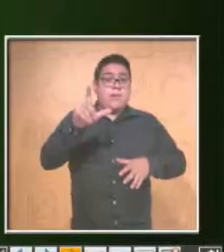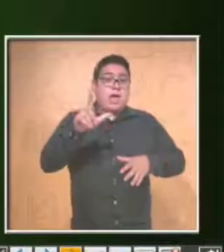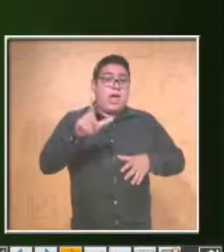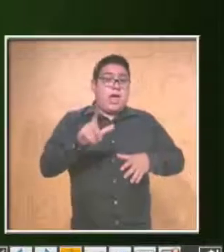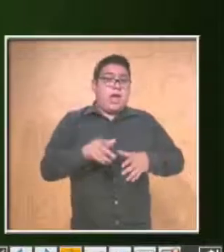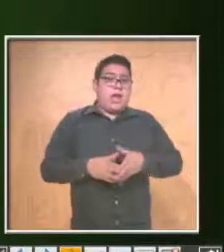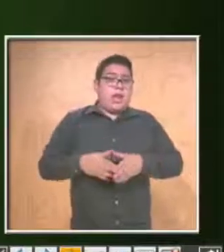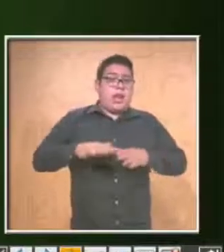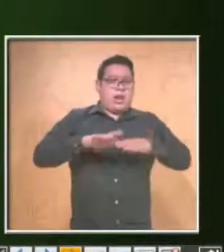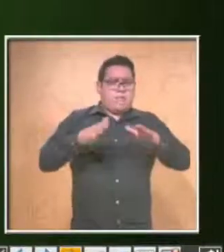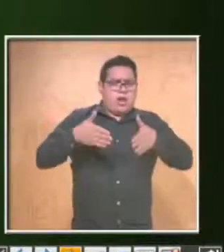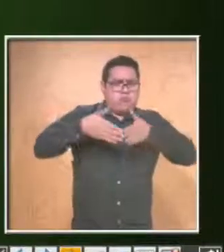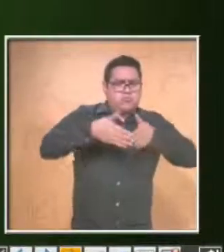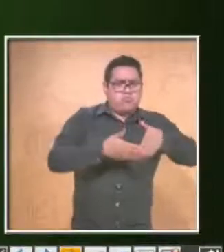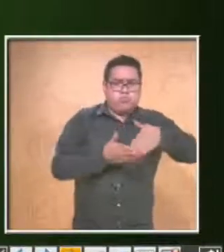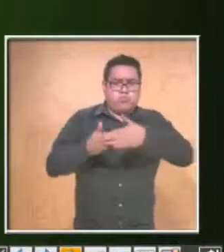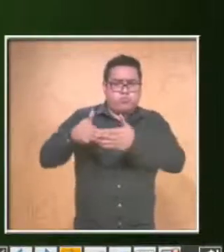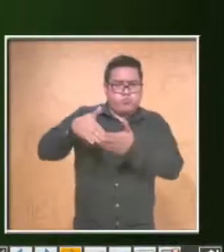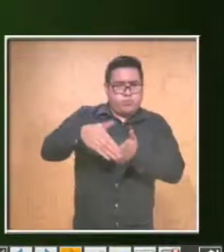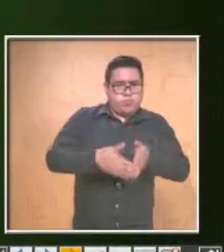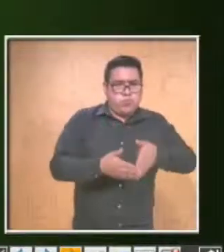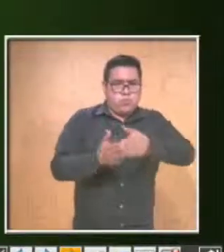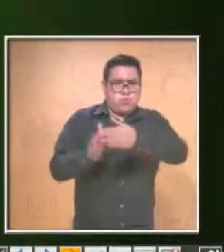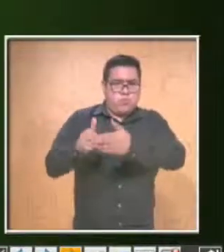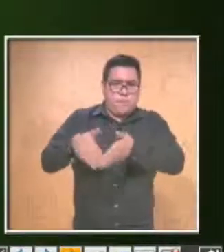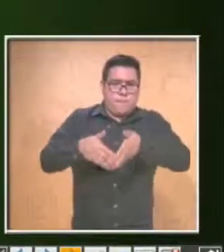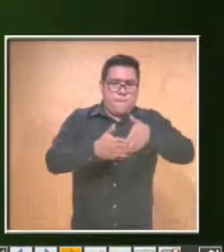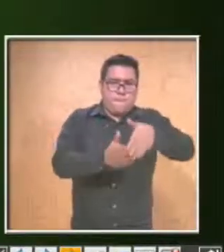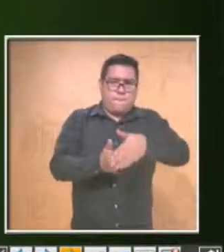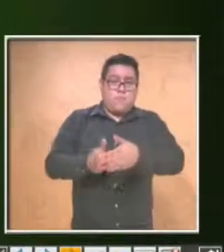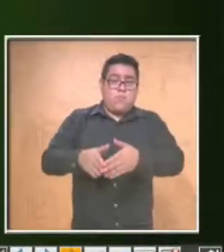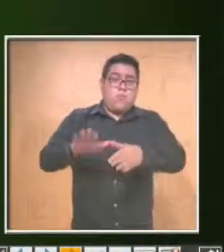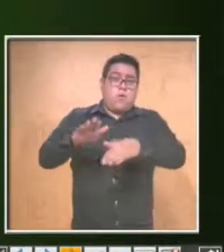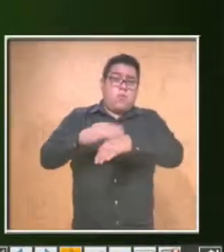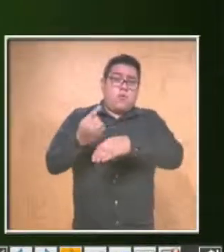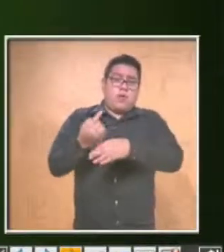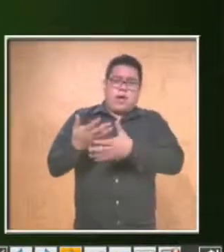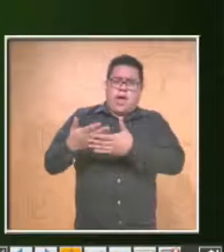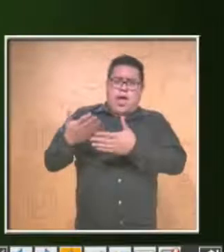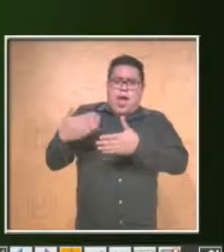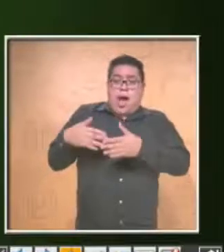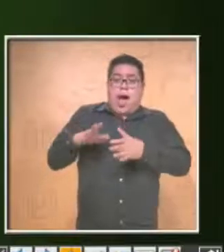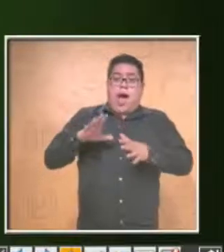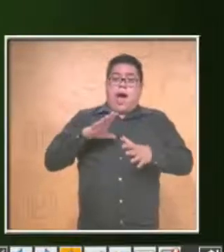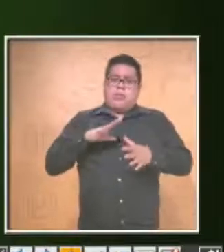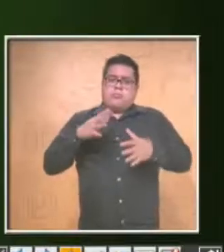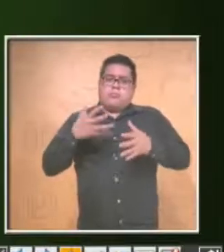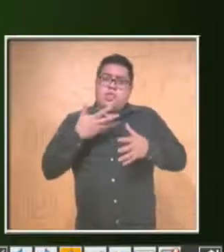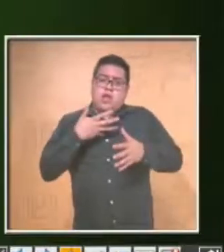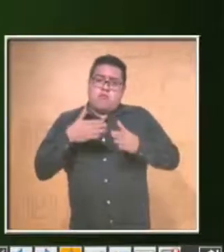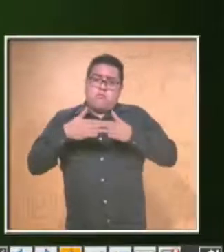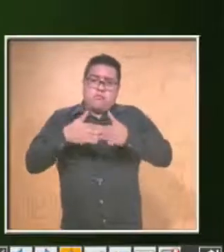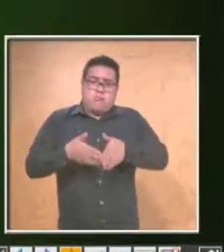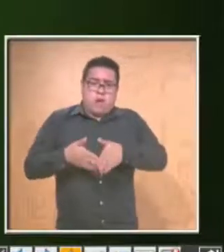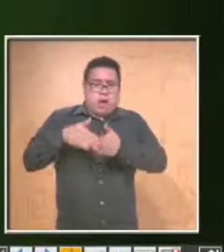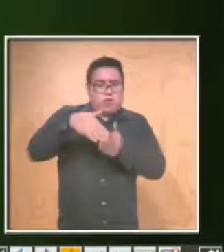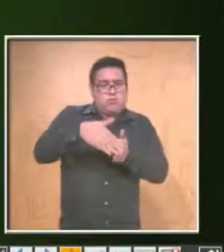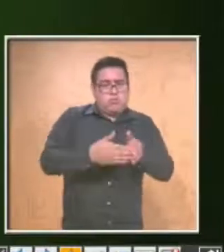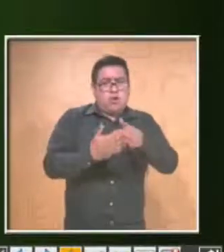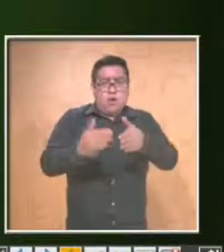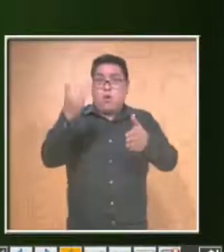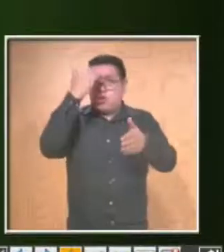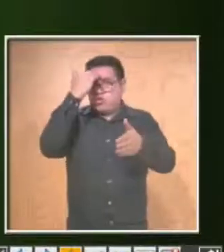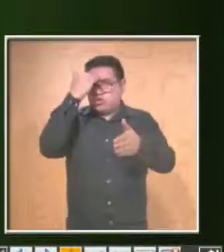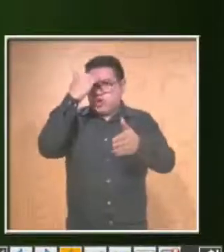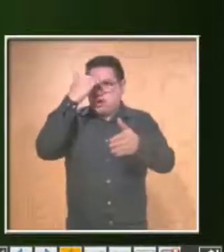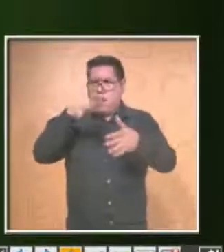importante en aquella época, porque el tener un barco con mayor avance técnico, pues ganaba más espacios en el